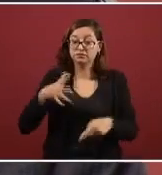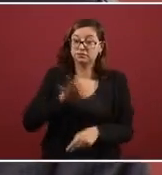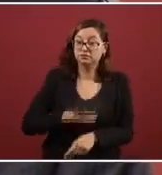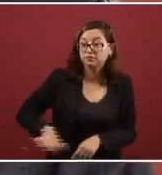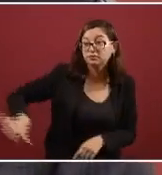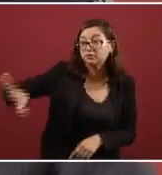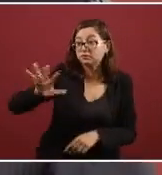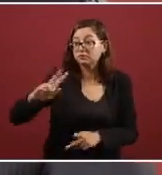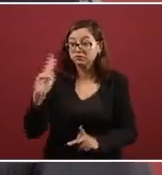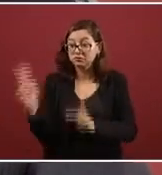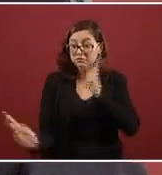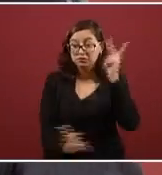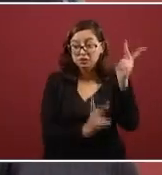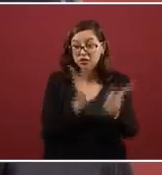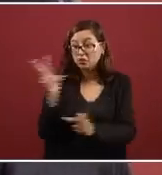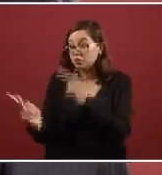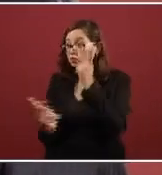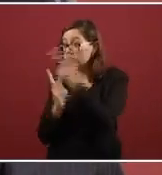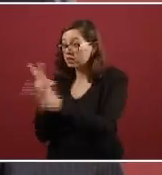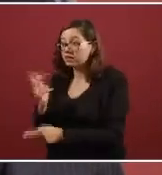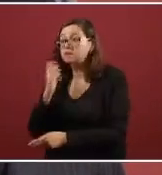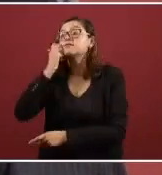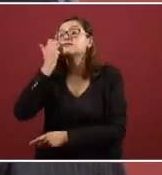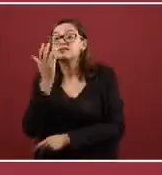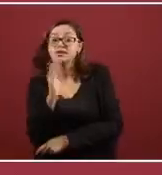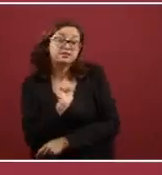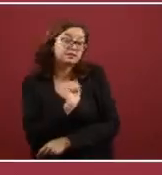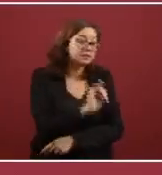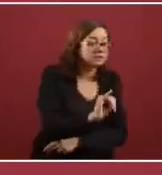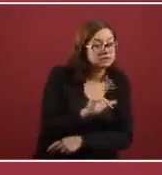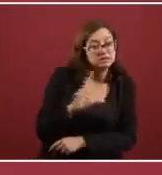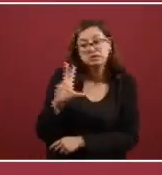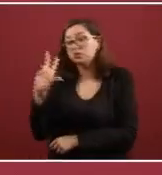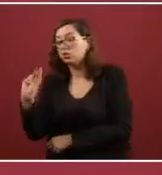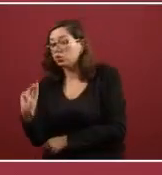lo que planteé, y que lo